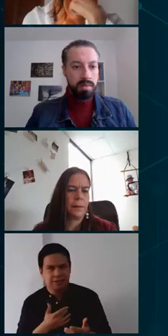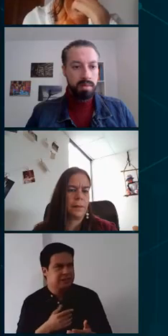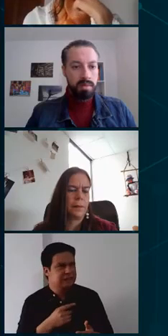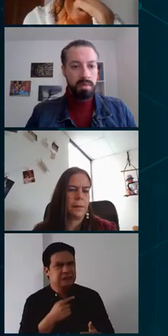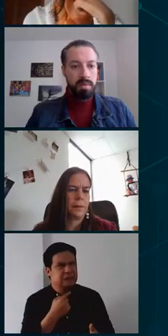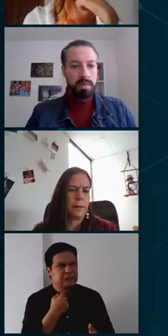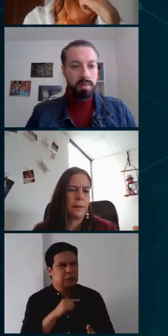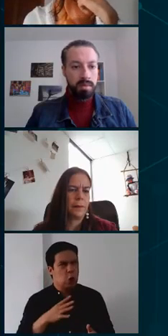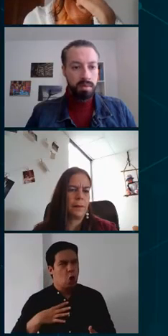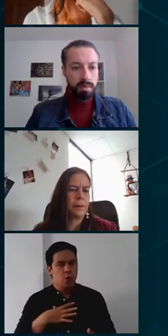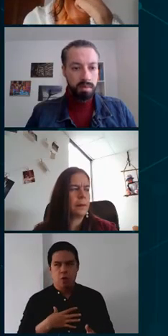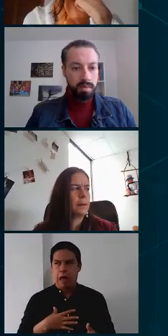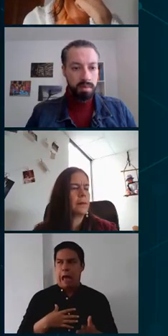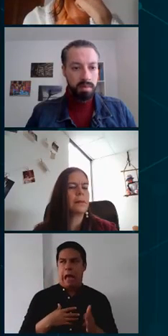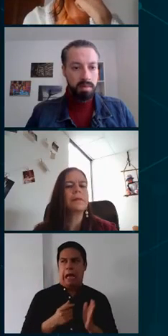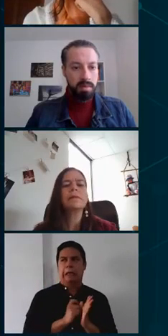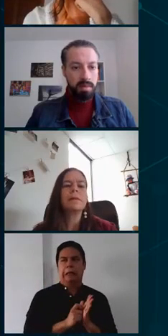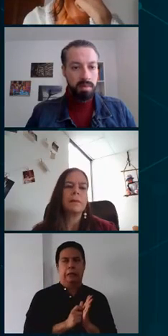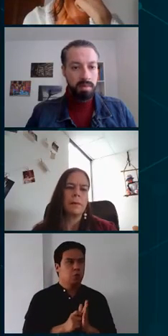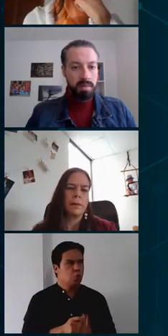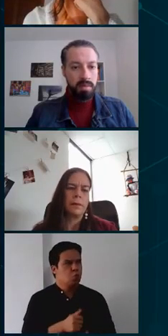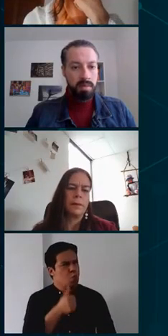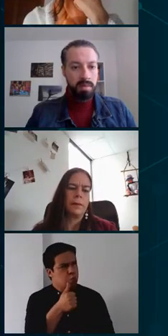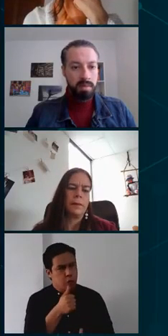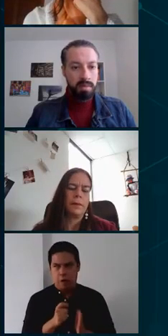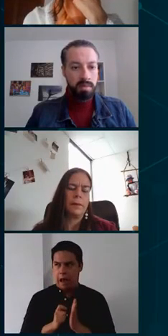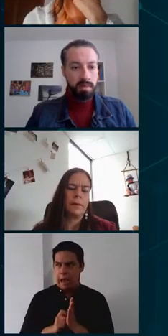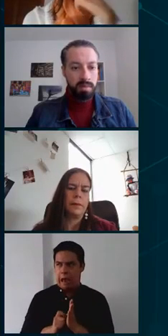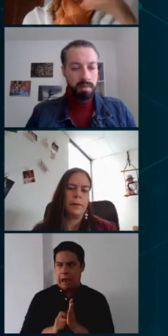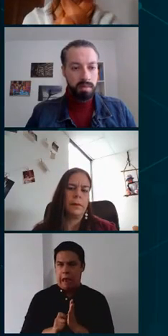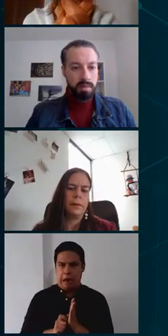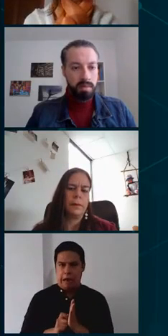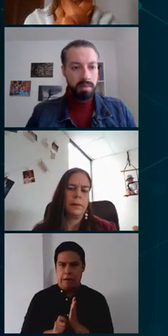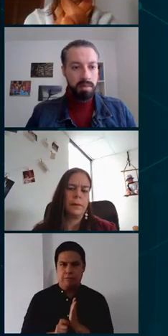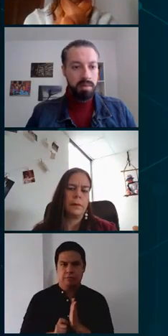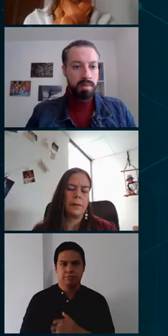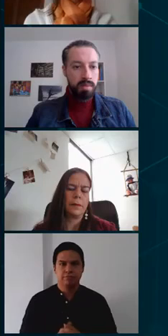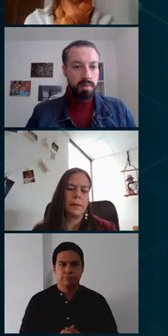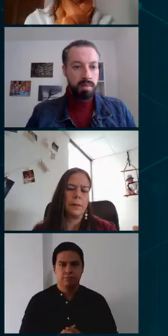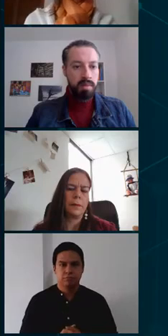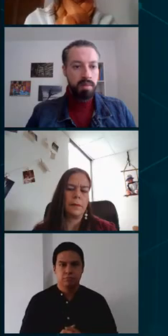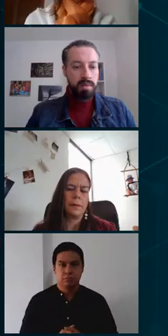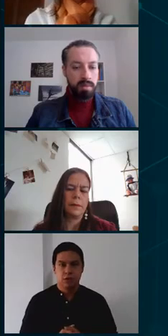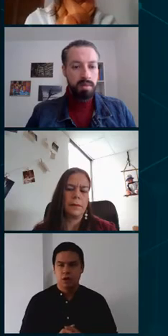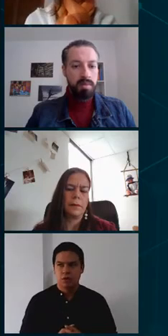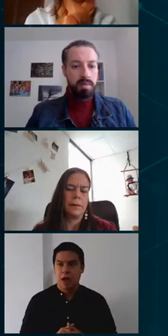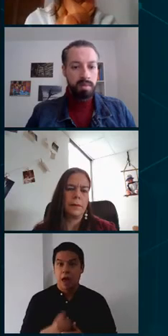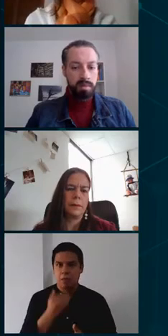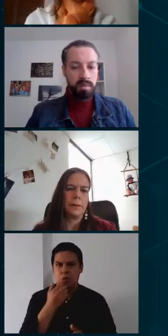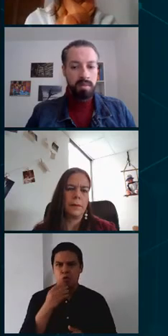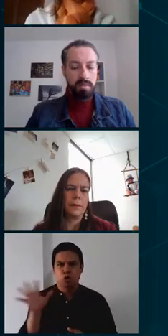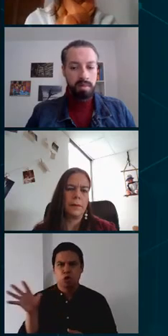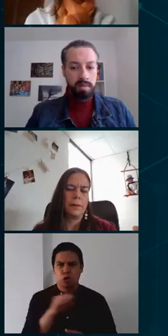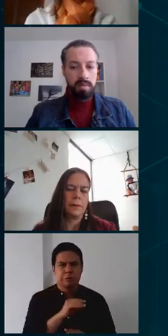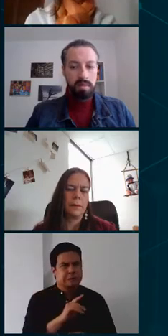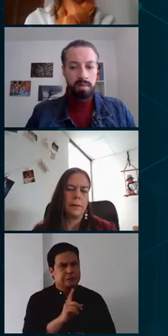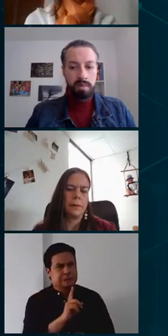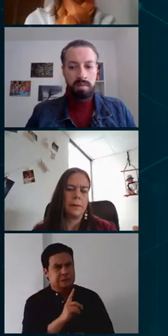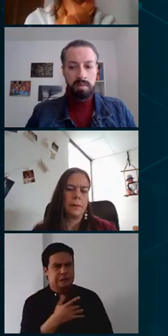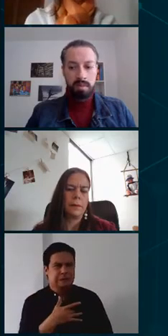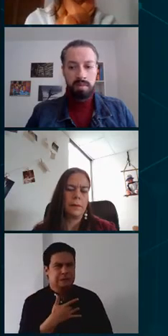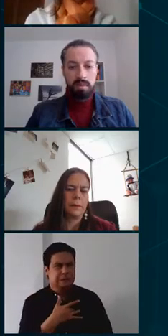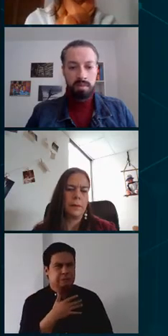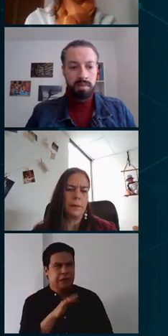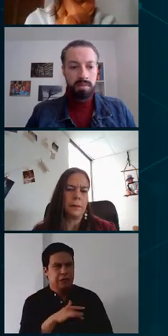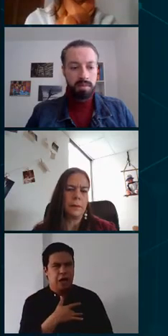podemos hacer cíclico ese prototipo y ese testeo, porque quizá no sea desecharlo inmediatamente, sino mejorarlo, porque de